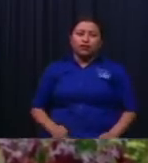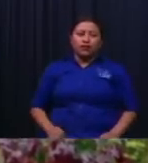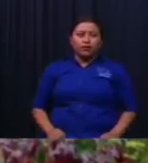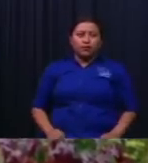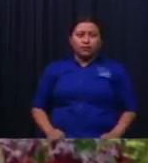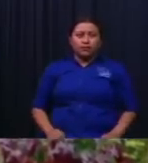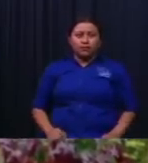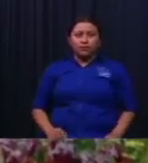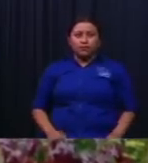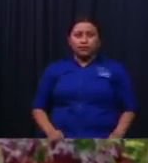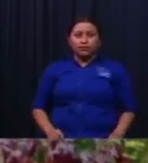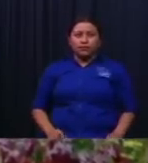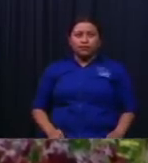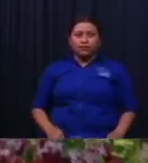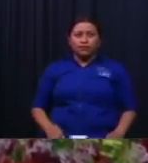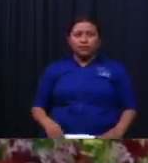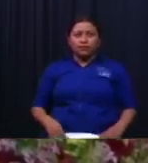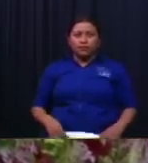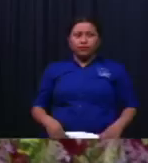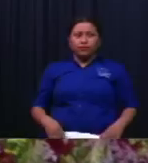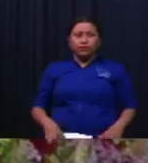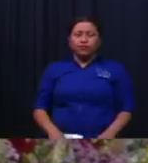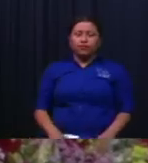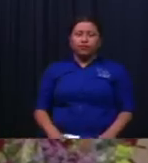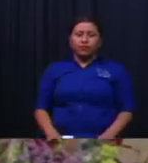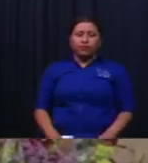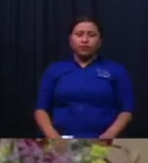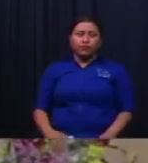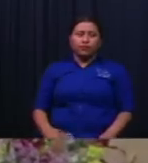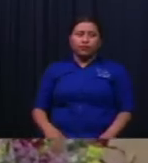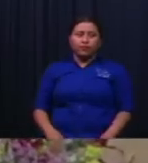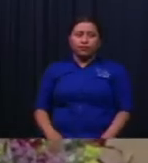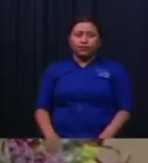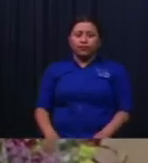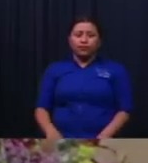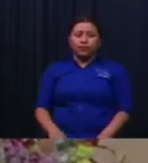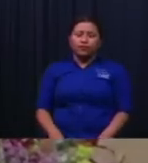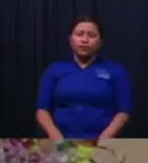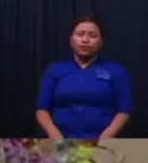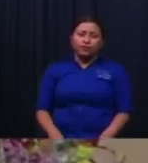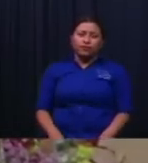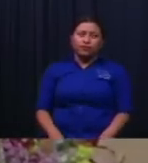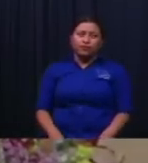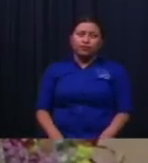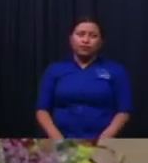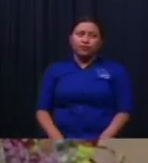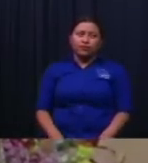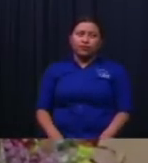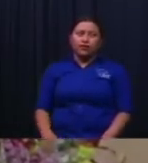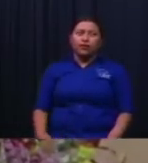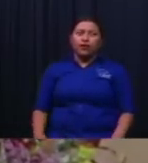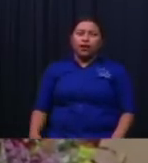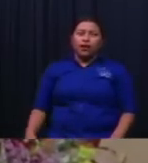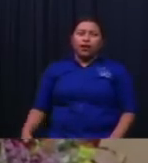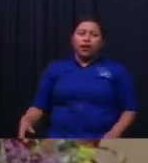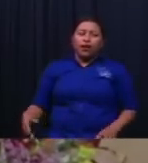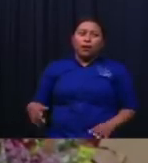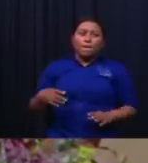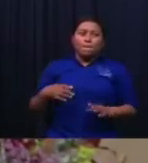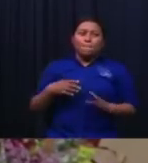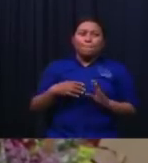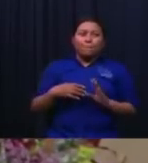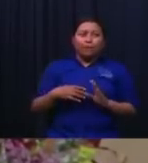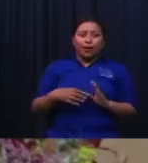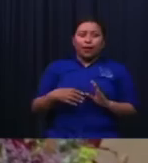el hermano Maco Martínez va a reprender allá a mi casa. Llamamos al hermano Rodrigo, a Julito,